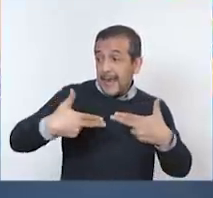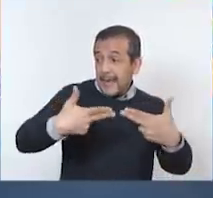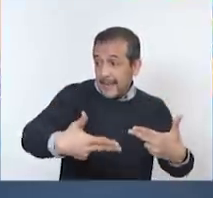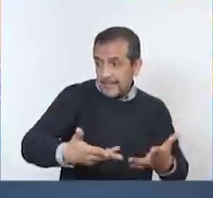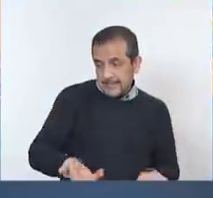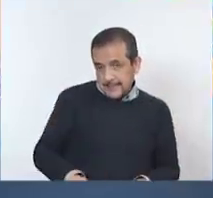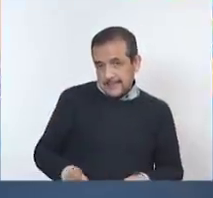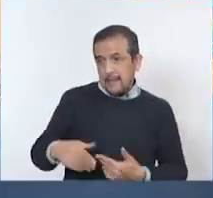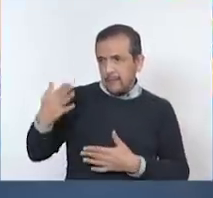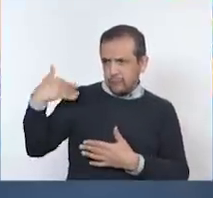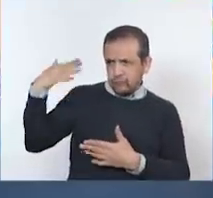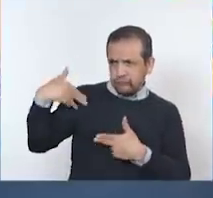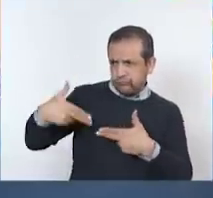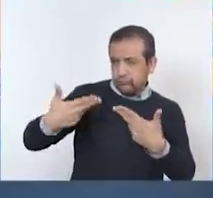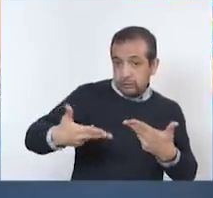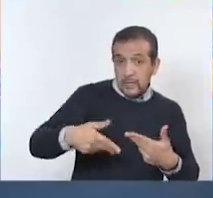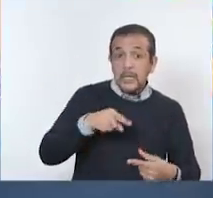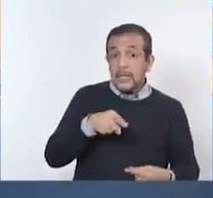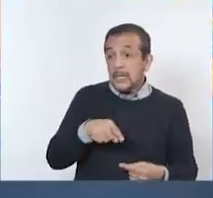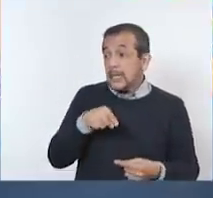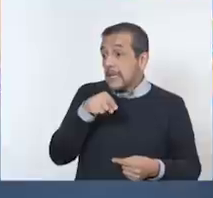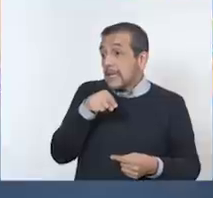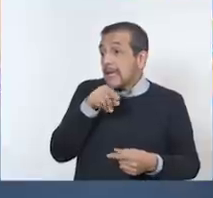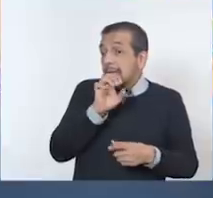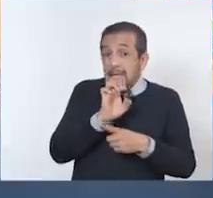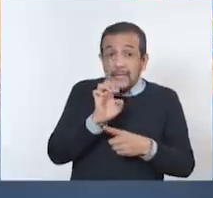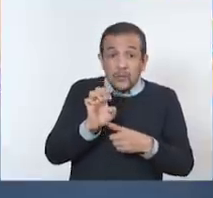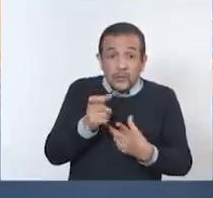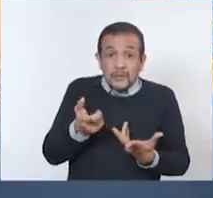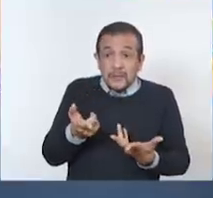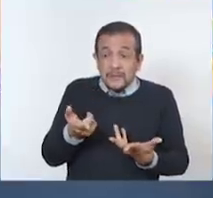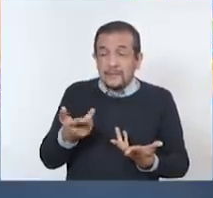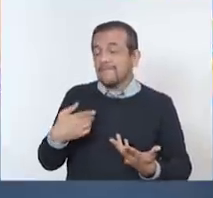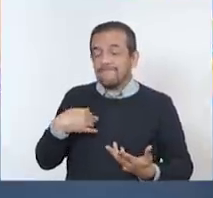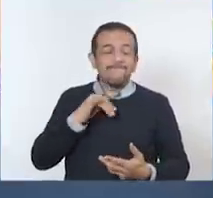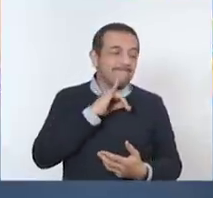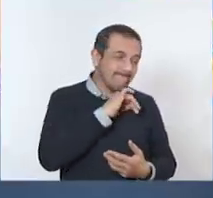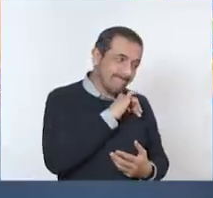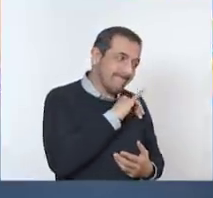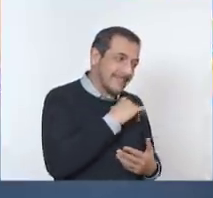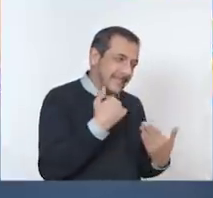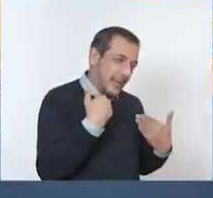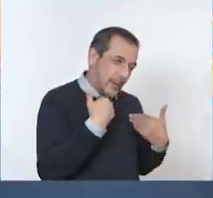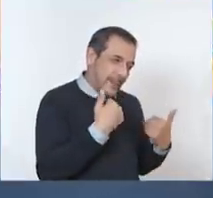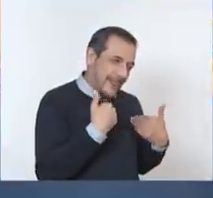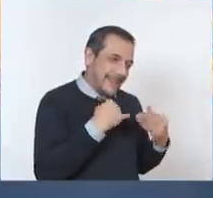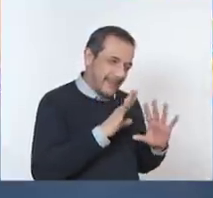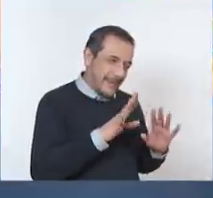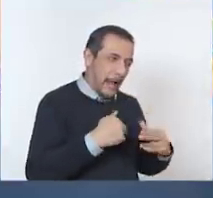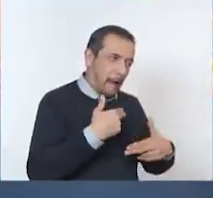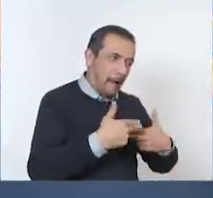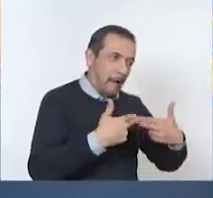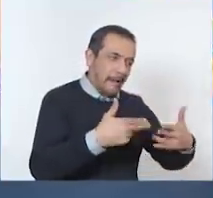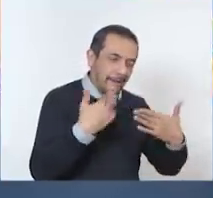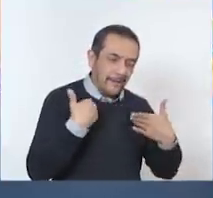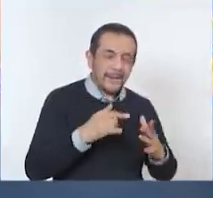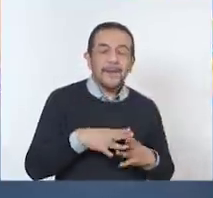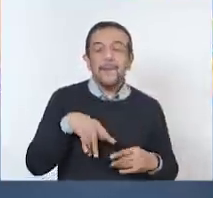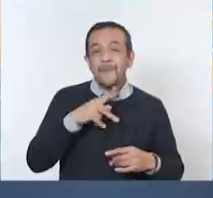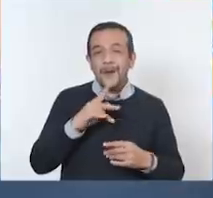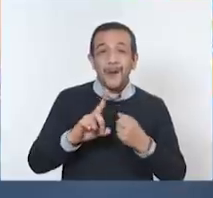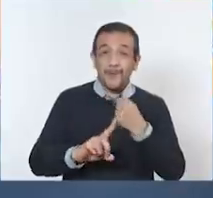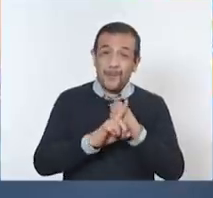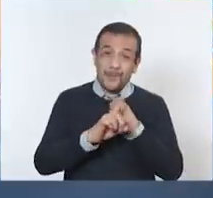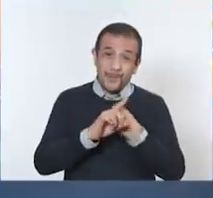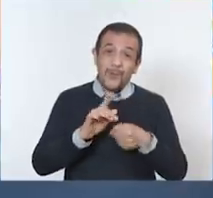abuelita y a su abuelita, su abuelita. Y a la abuelita de su abuelita, su abuelita. Sí, sí, sí entendimos bueno, eso. Okay, okay. Pero, pues